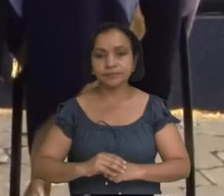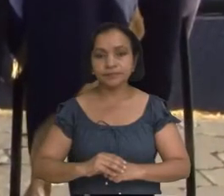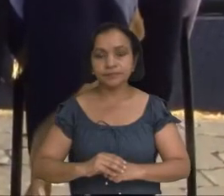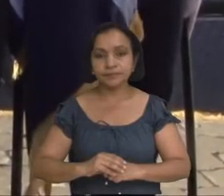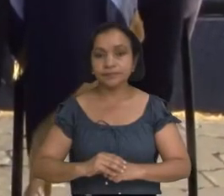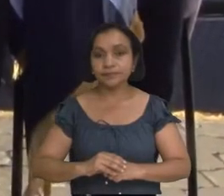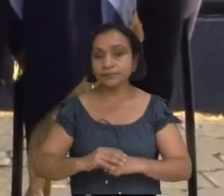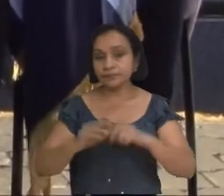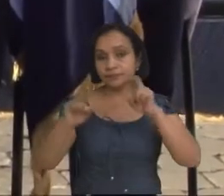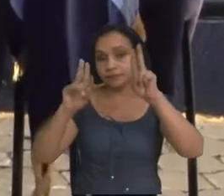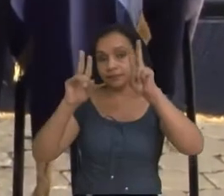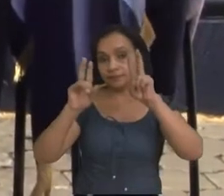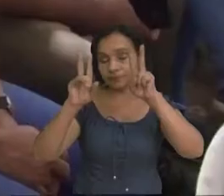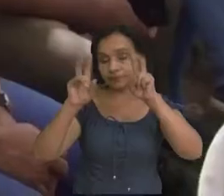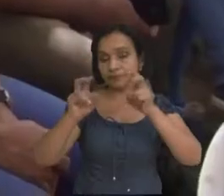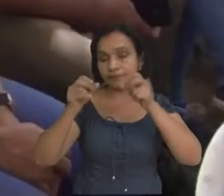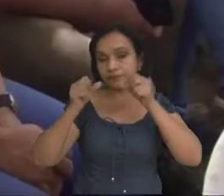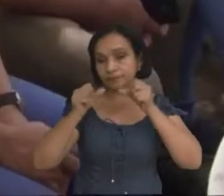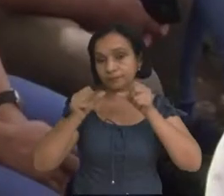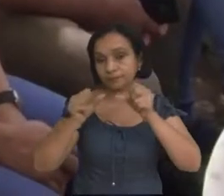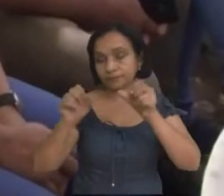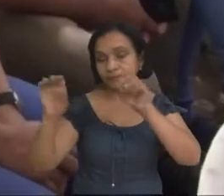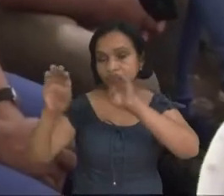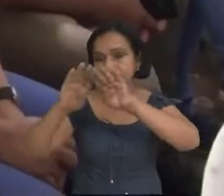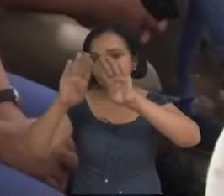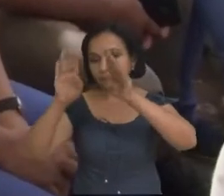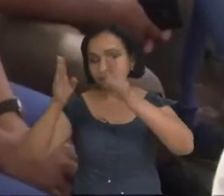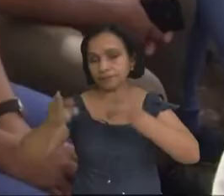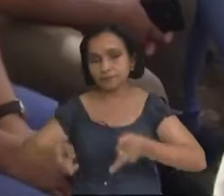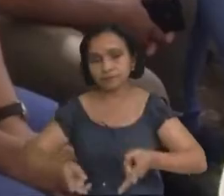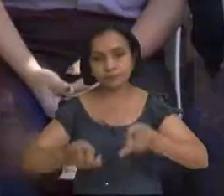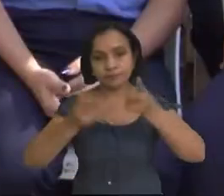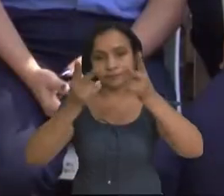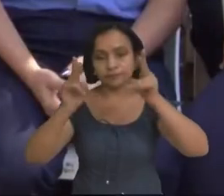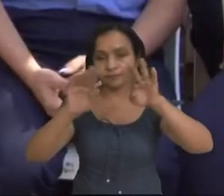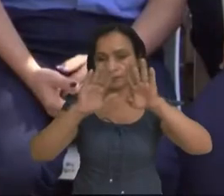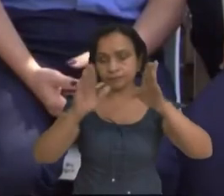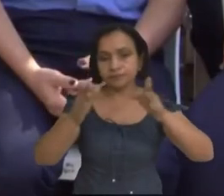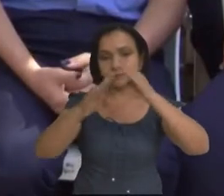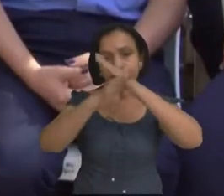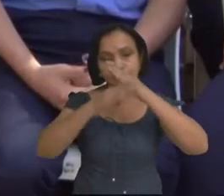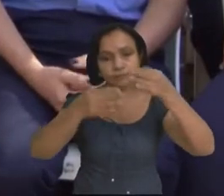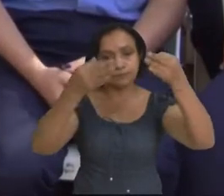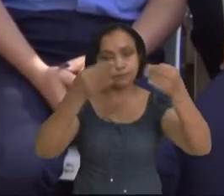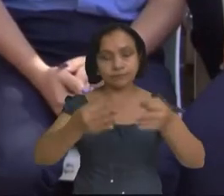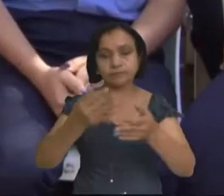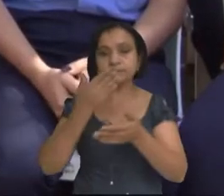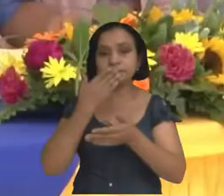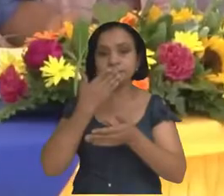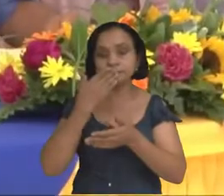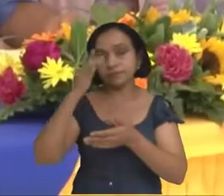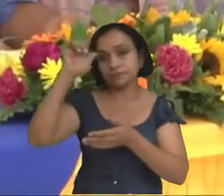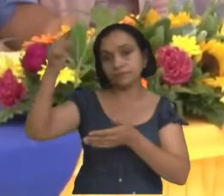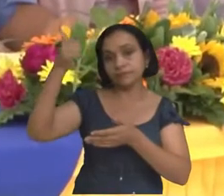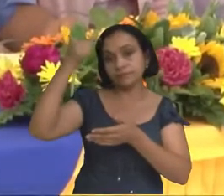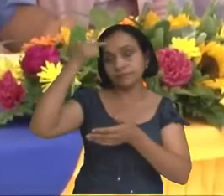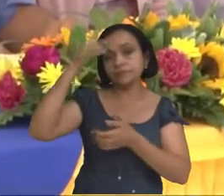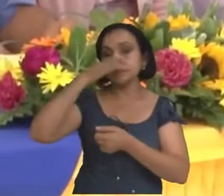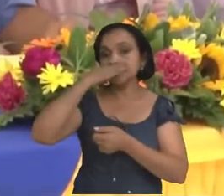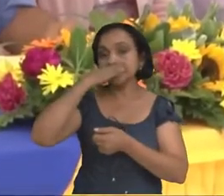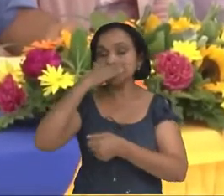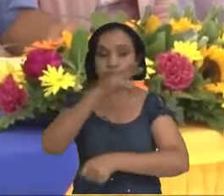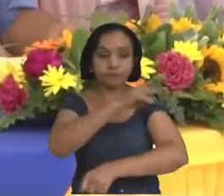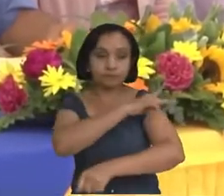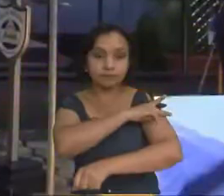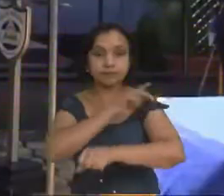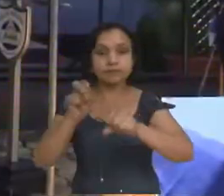En el marco de la campaña permanente Mujeres por la Vida, Mujeres, Paz y Bien, que promueve el buen gobierno sandinista, la Policía